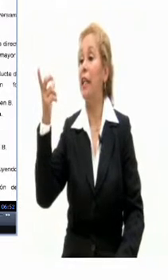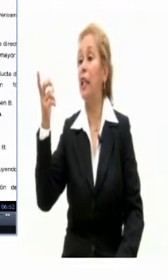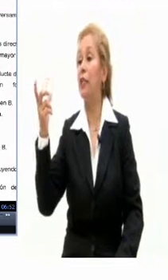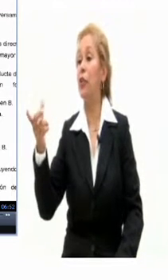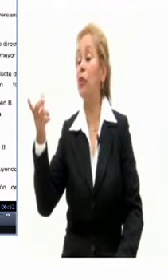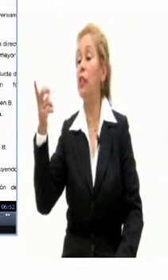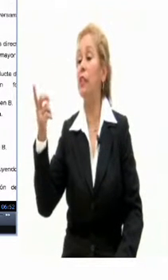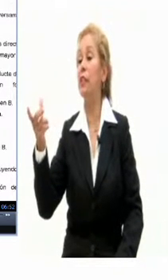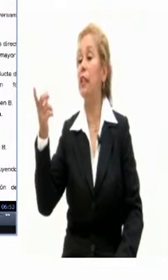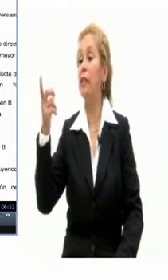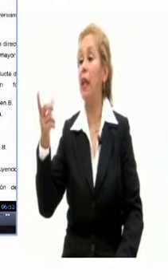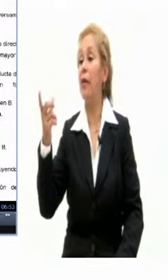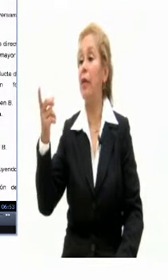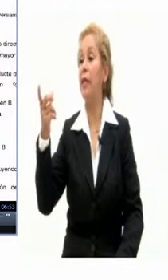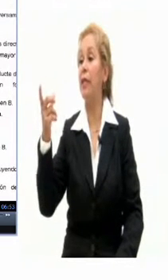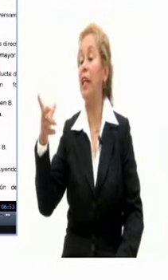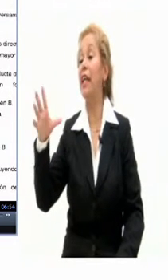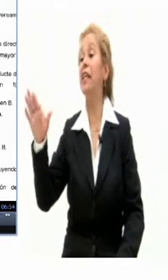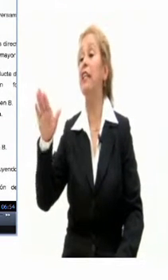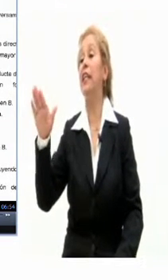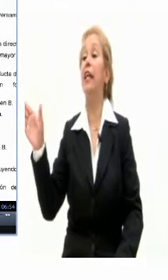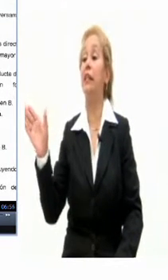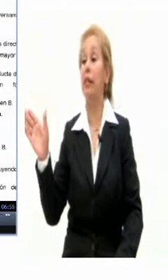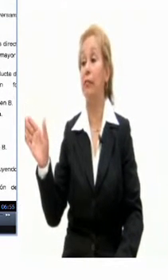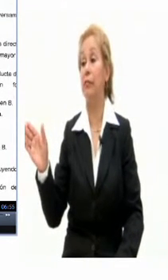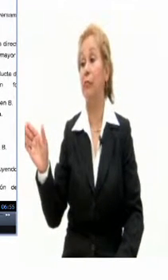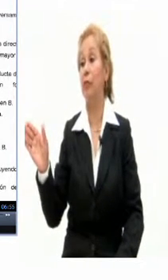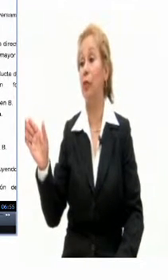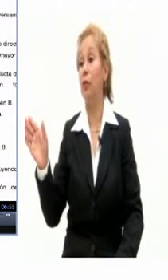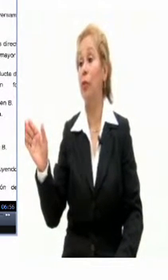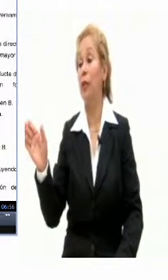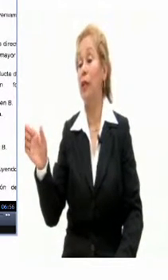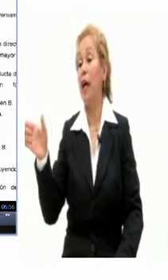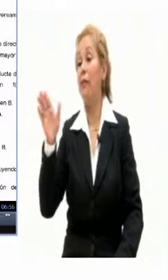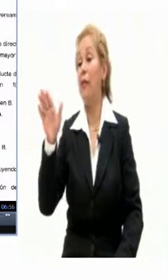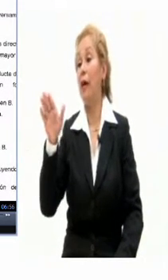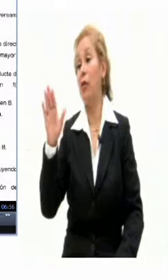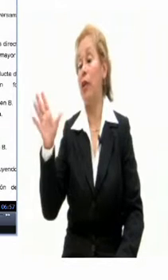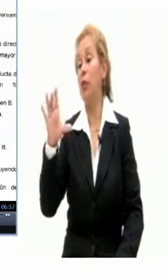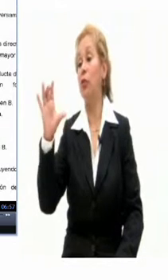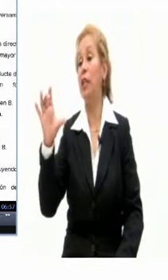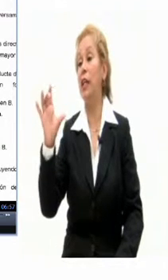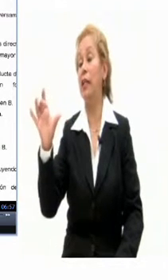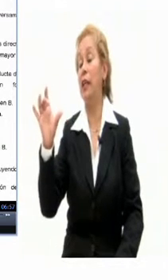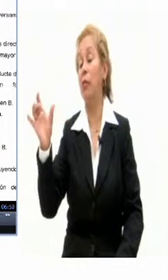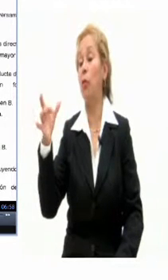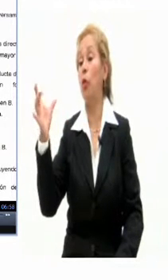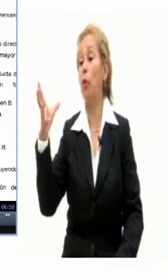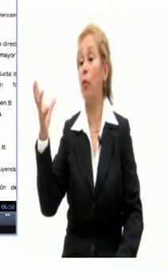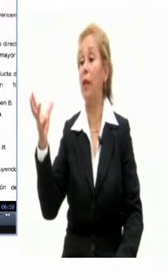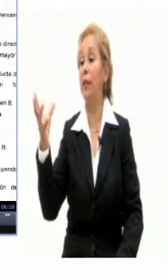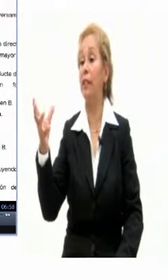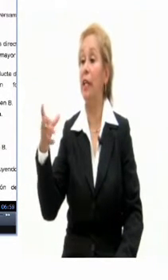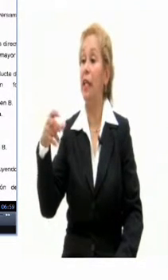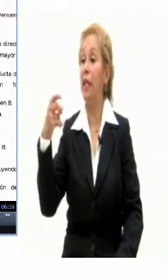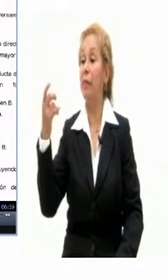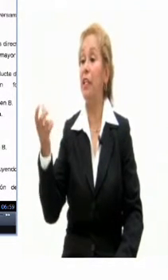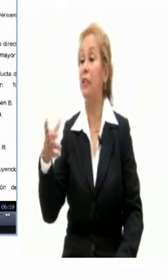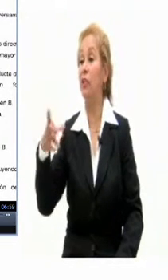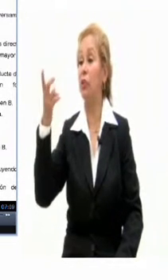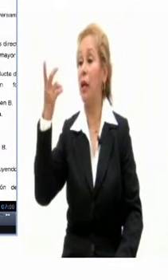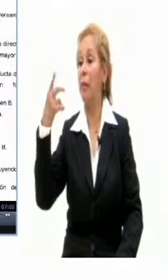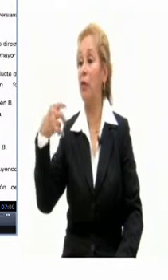conjeturas. La relación que existe entre A, B y C es directa, ¿no? Ahora, ¿cómo serían, digamos, los